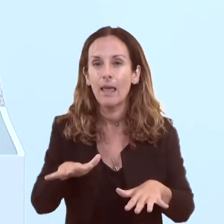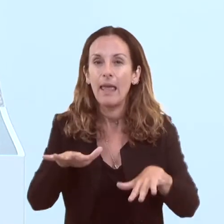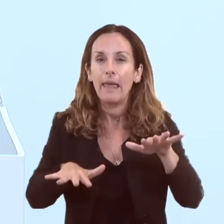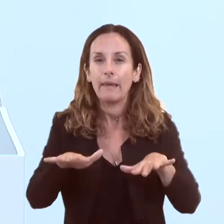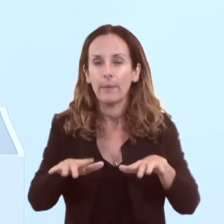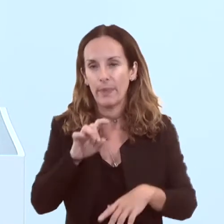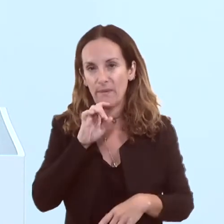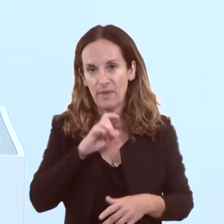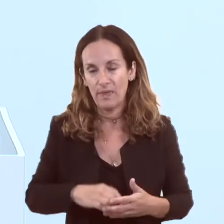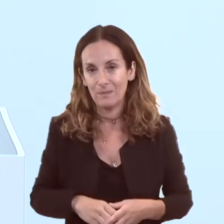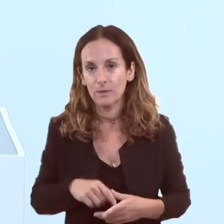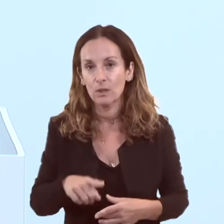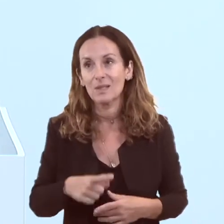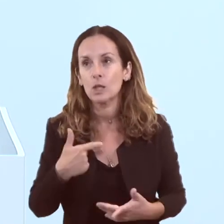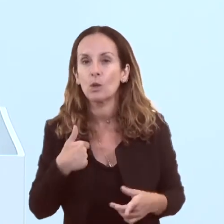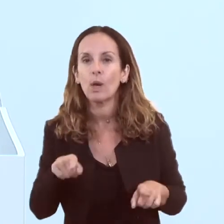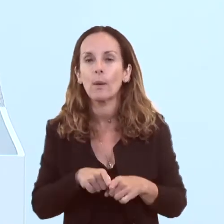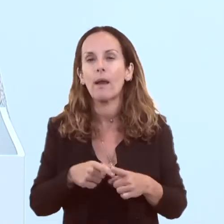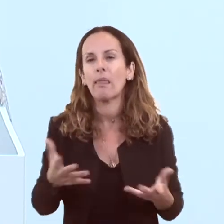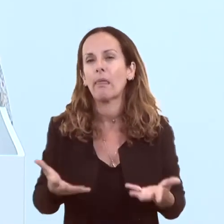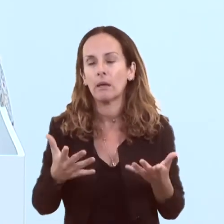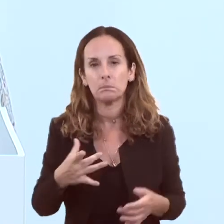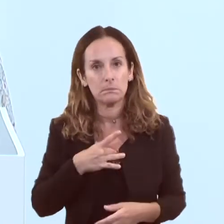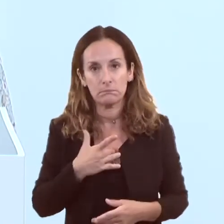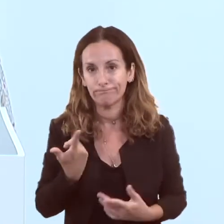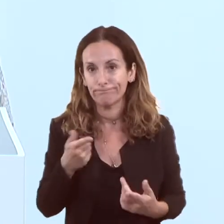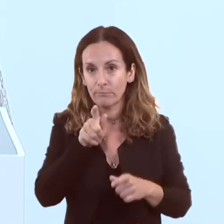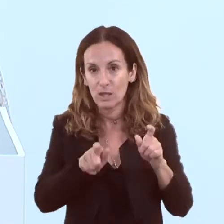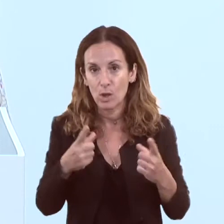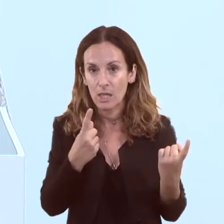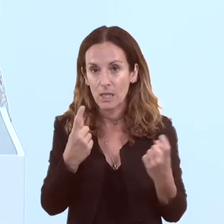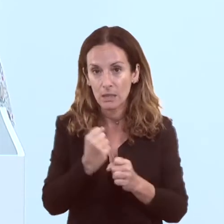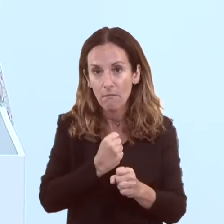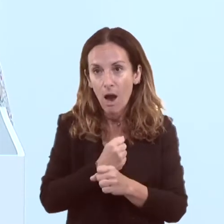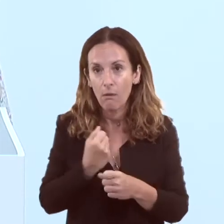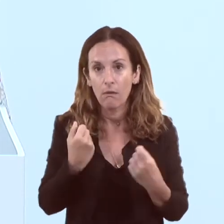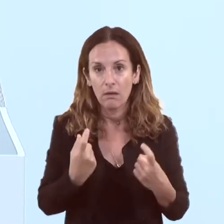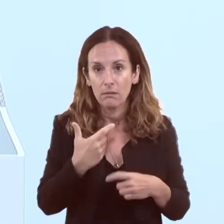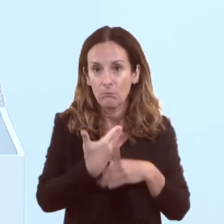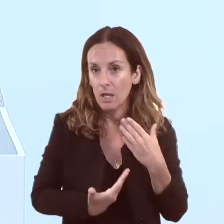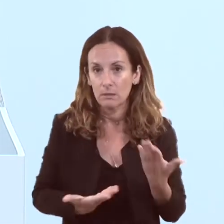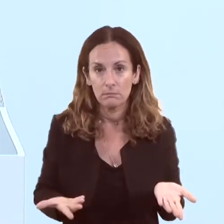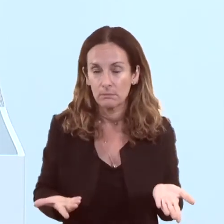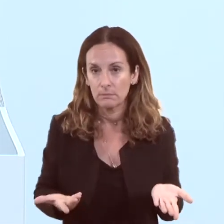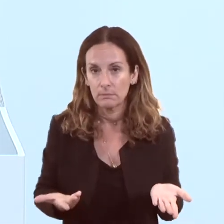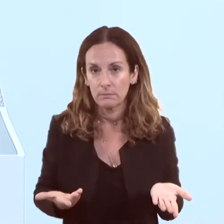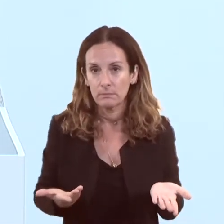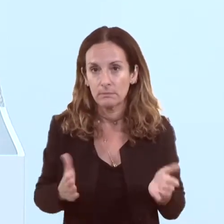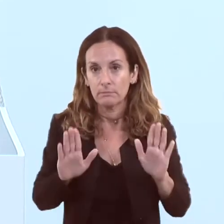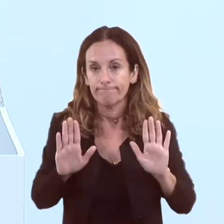no se puede frivolizar con estas cosas no la gente necesita trabajo y la gente necesita llevar dinero a casa y